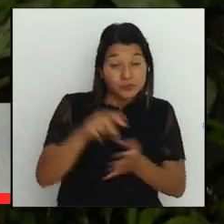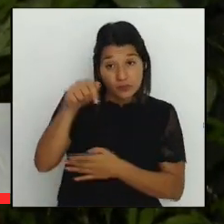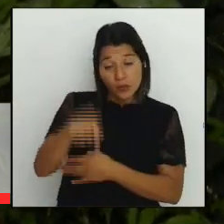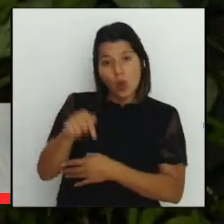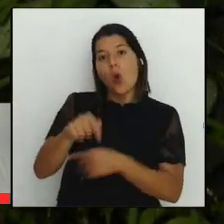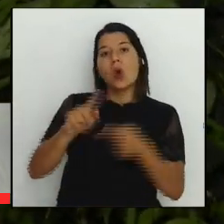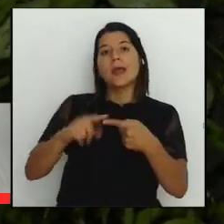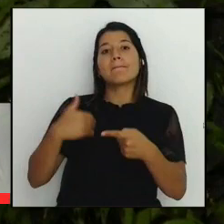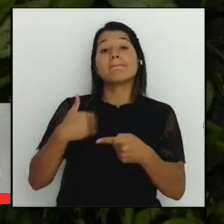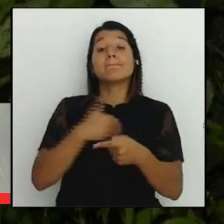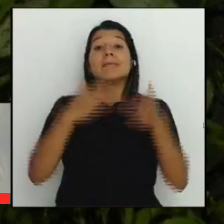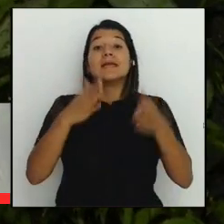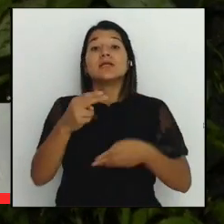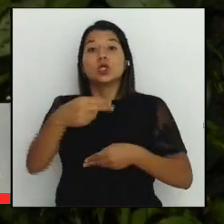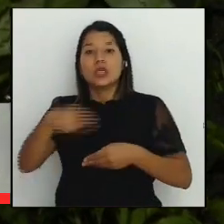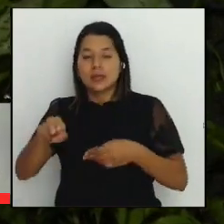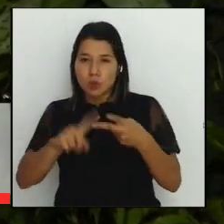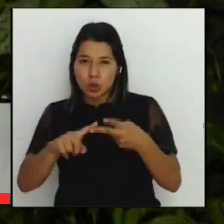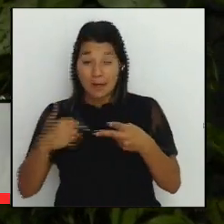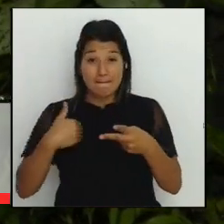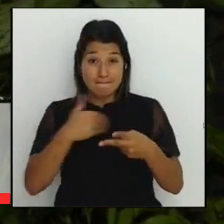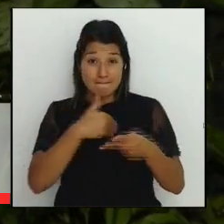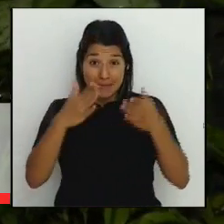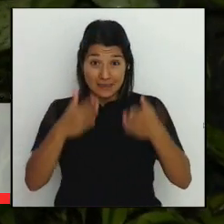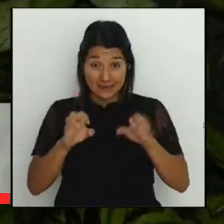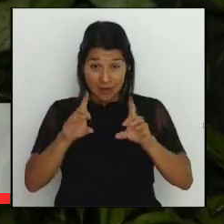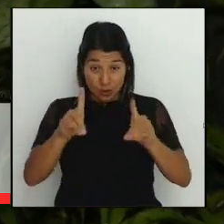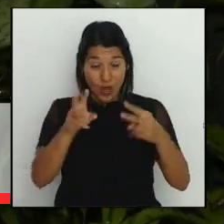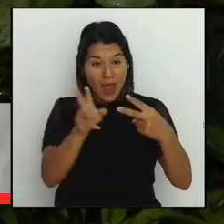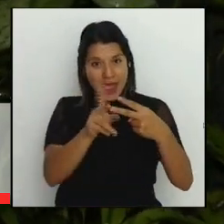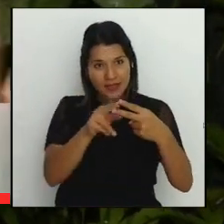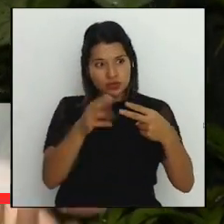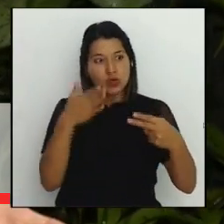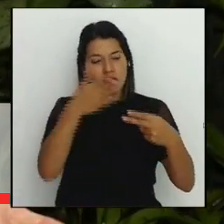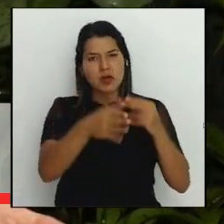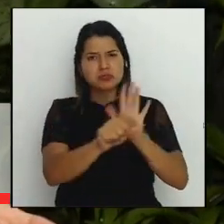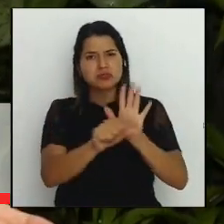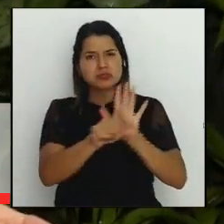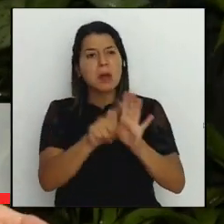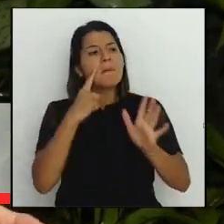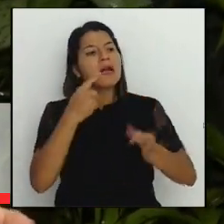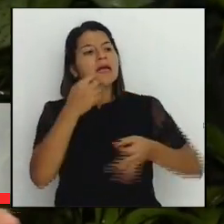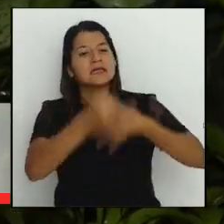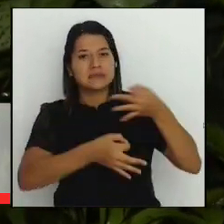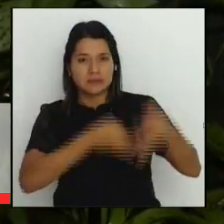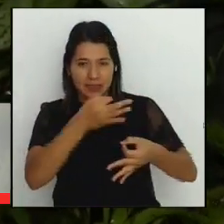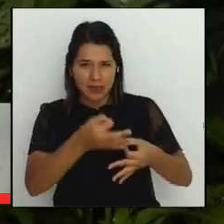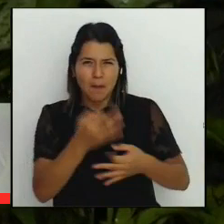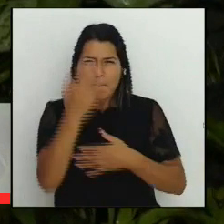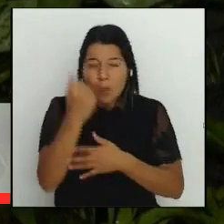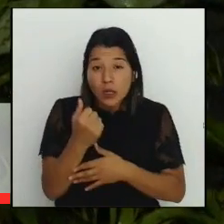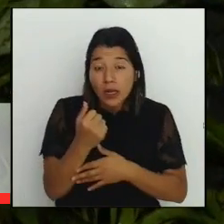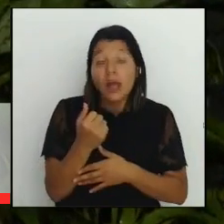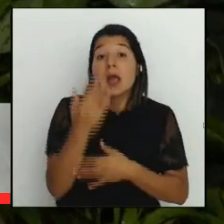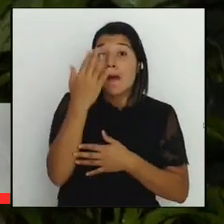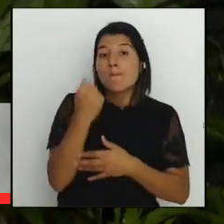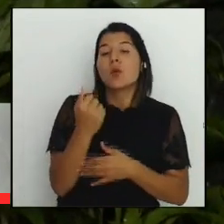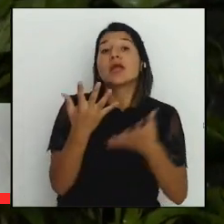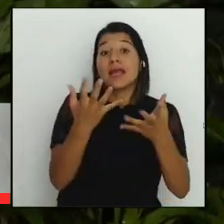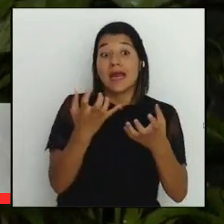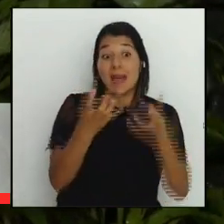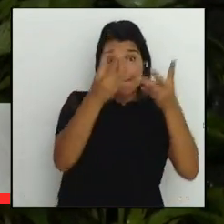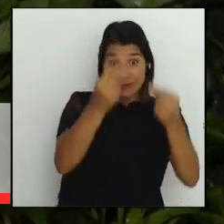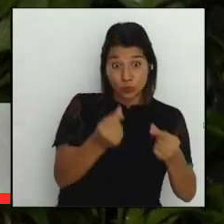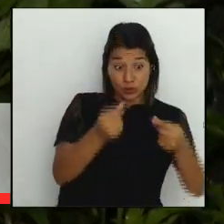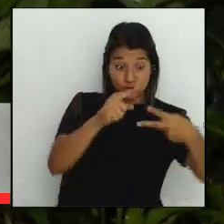que pretende el gobierno es quitarle recursos al MEP y a el MOP para trasladarlos a Seguridad Pública. Hoy estos jerarcas